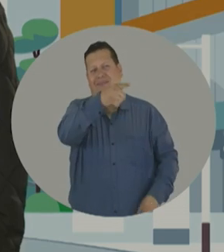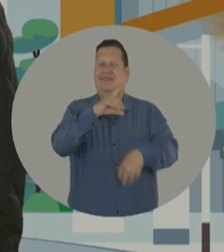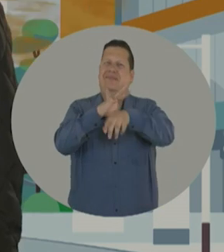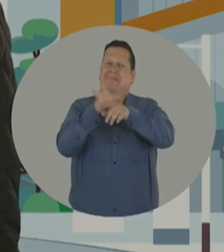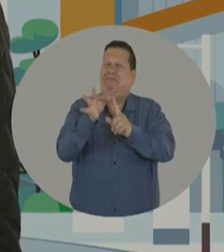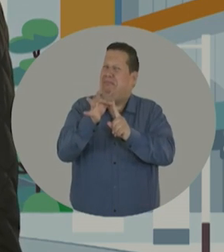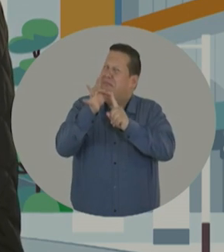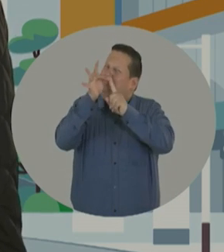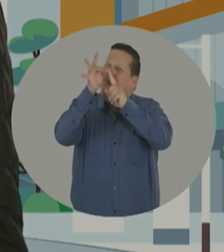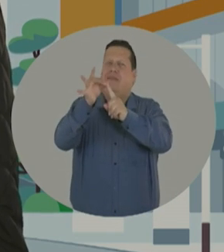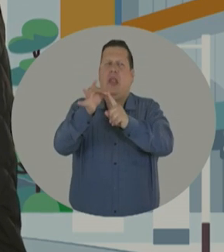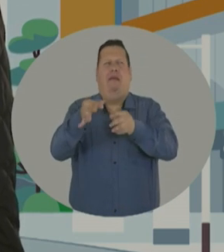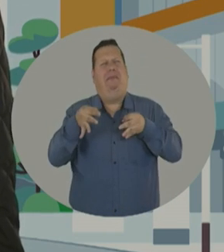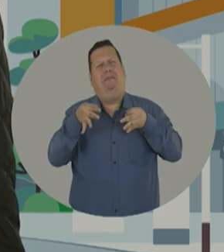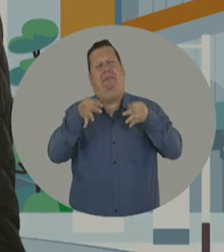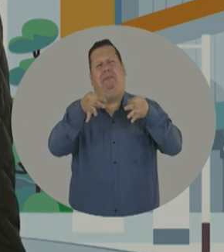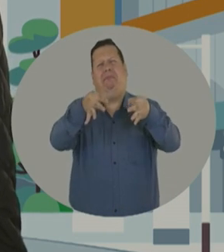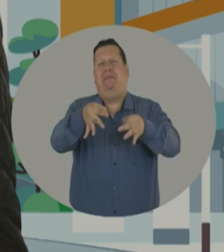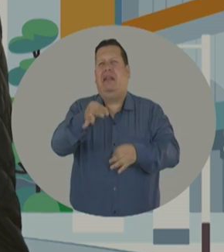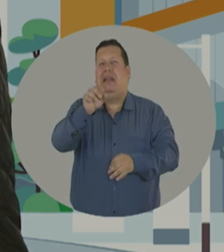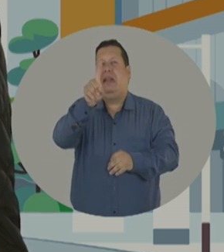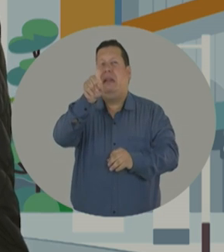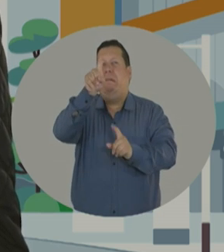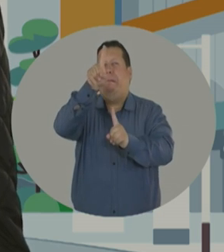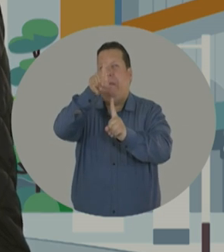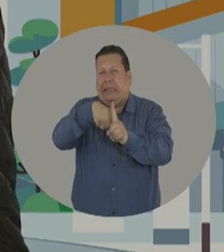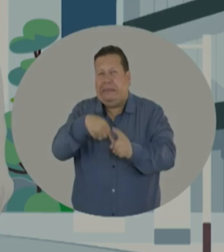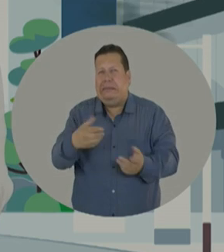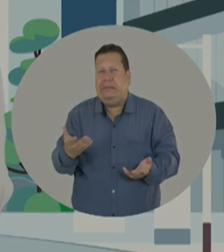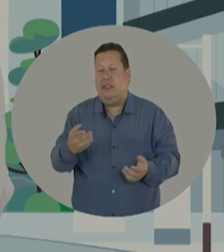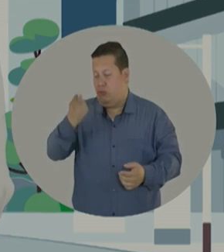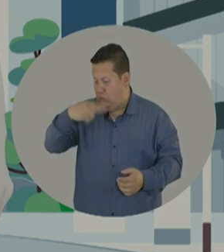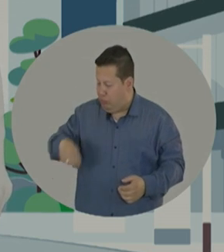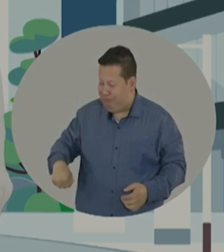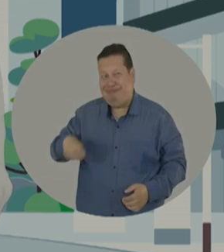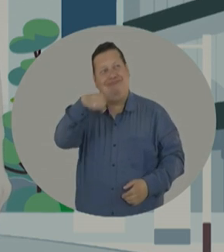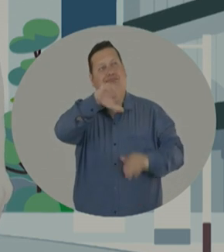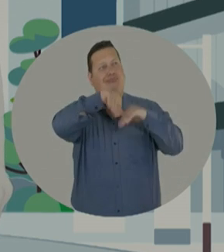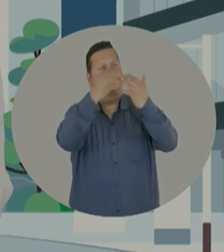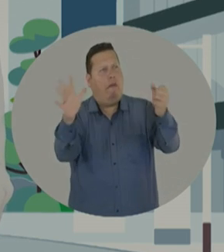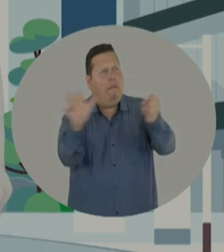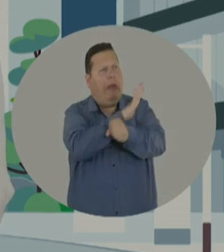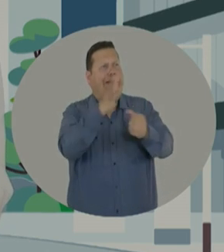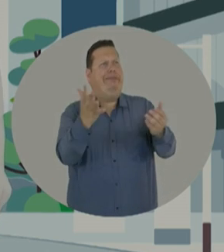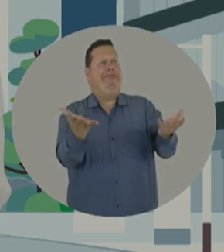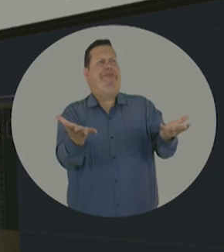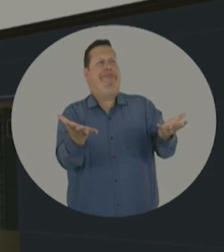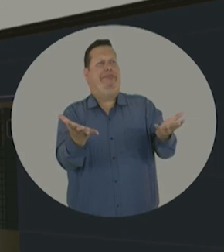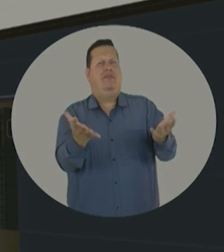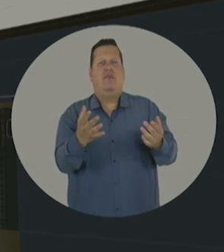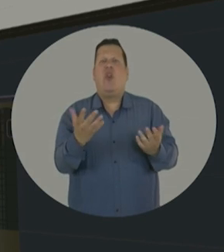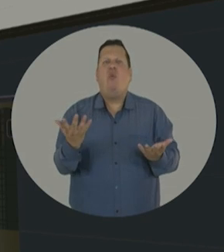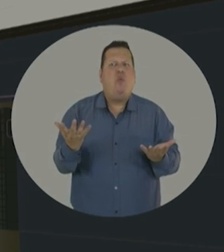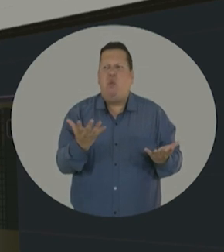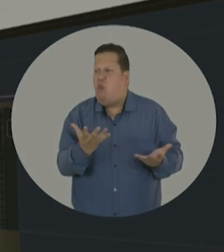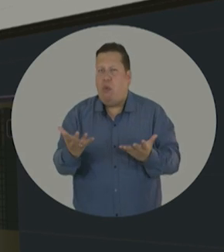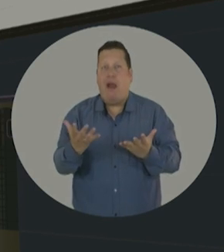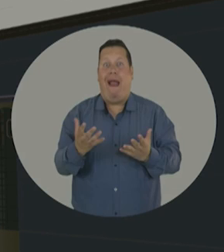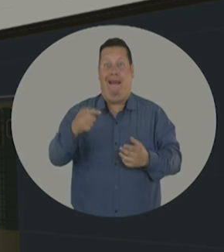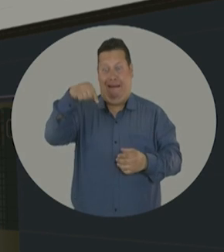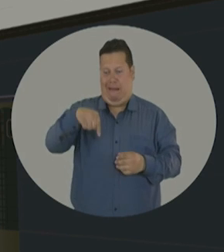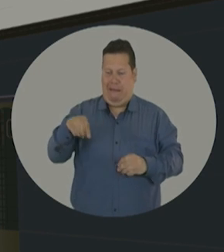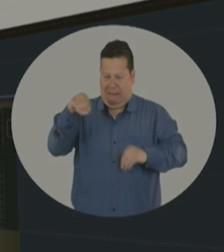incapacitada. Llevo más de 6 meses esperando cita con el especialista. No he podido conseguir un cupo escolar para mi hijo. En